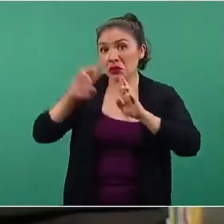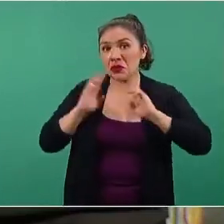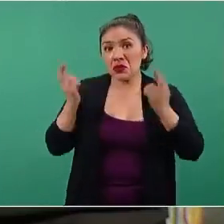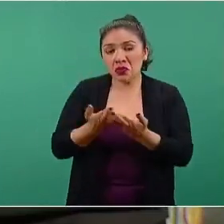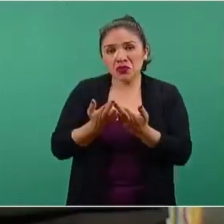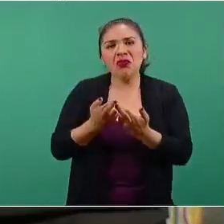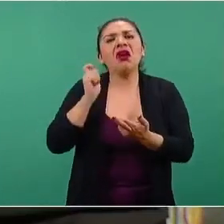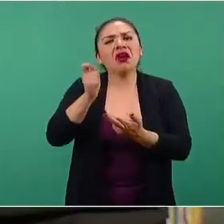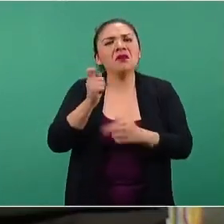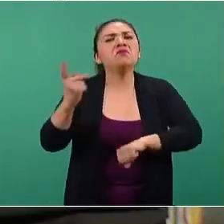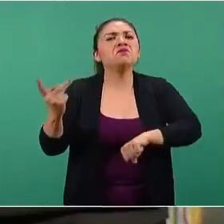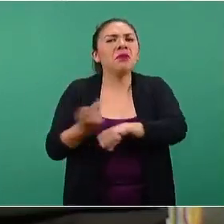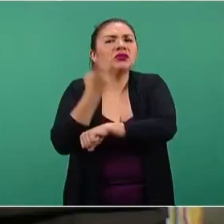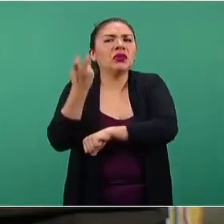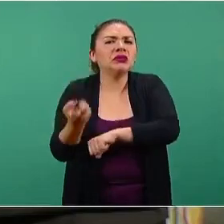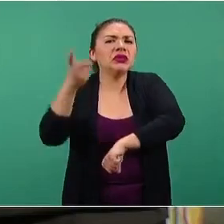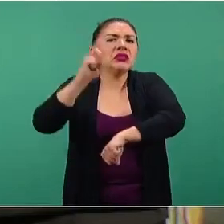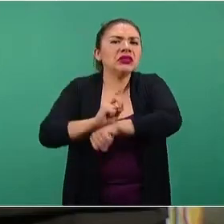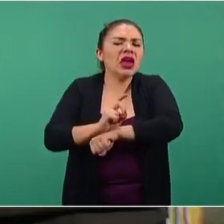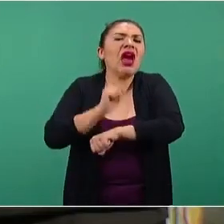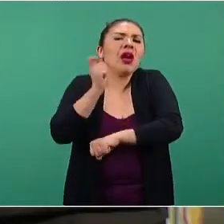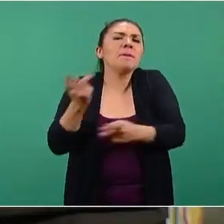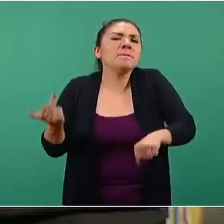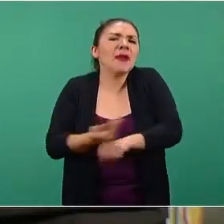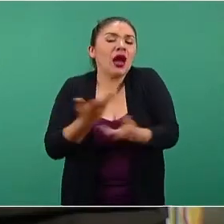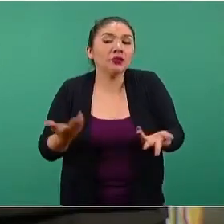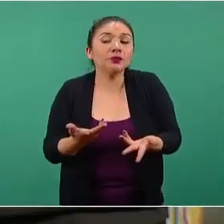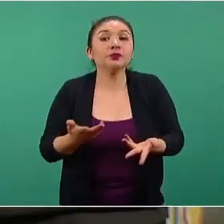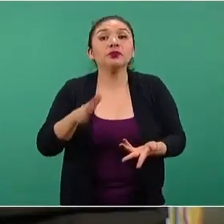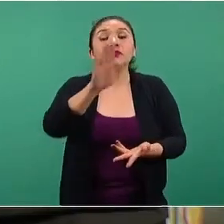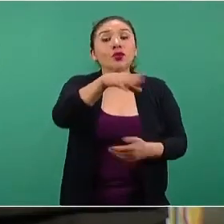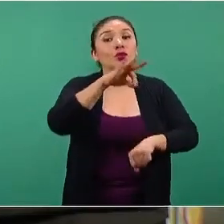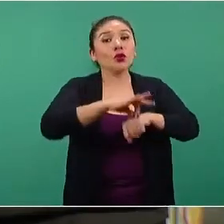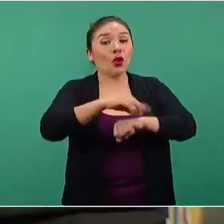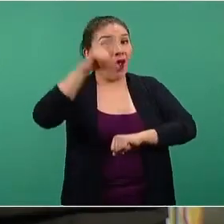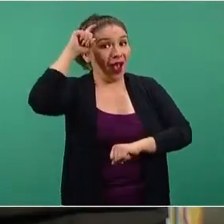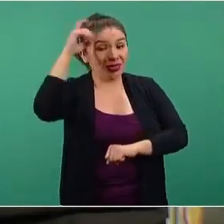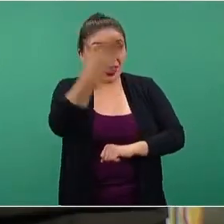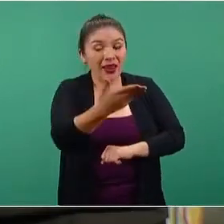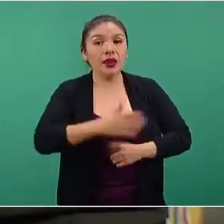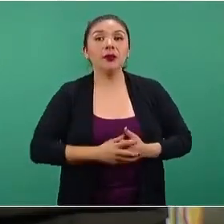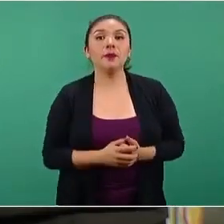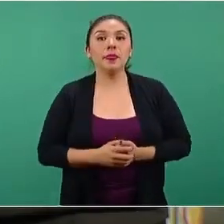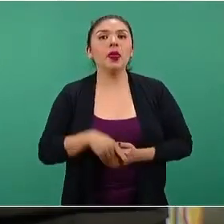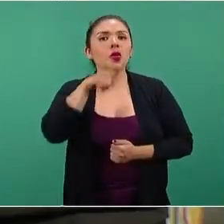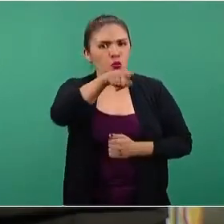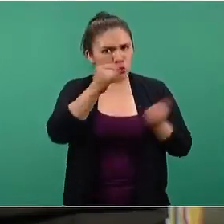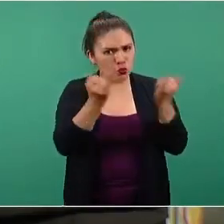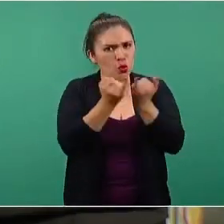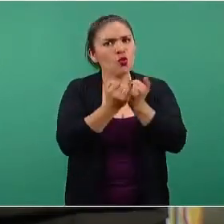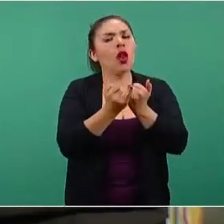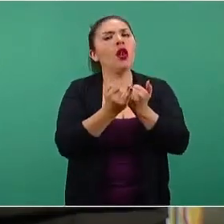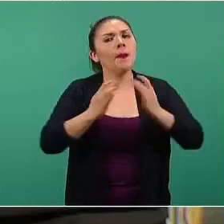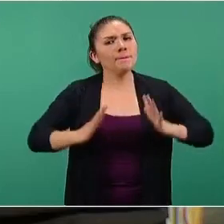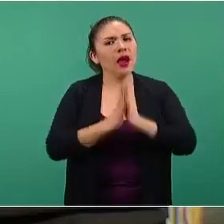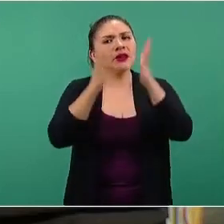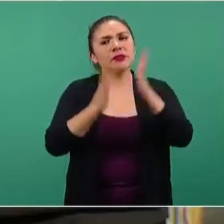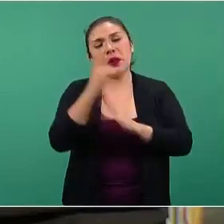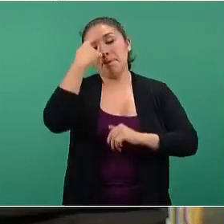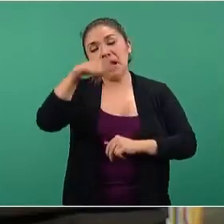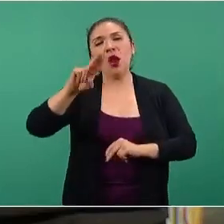fueron las conclusiones de este evento? Y doctor Gatell, usted participó también en el consorcio